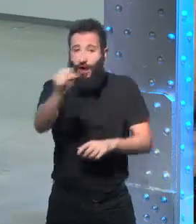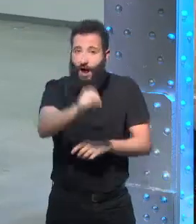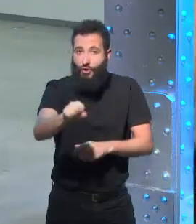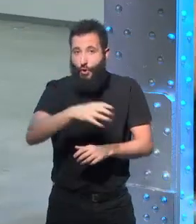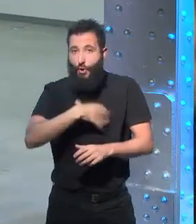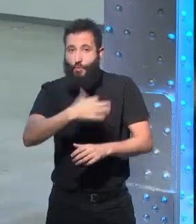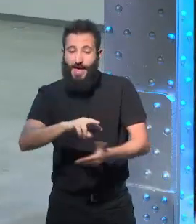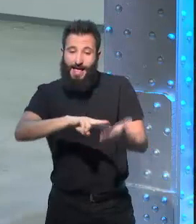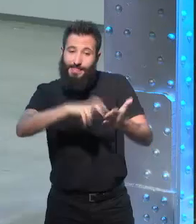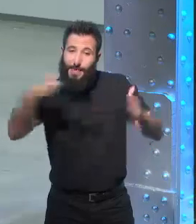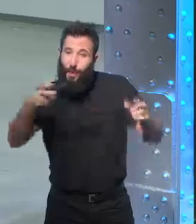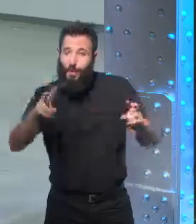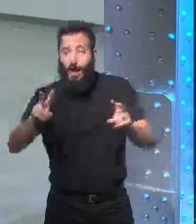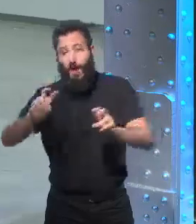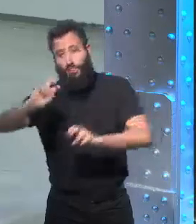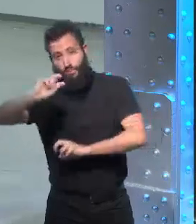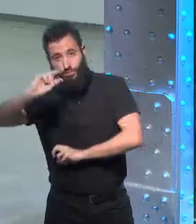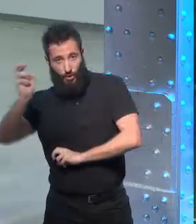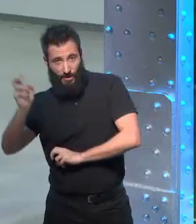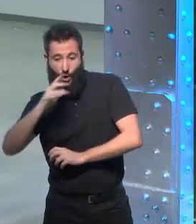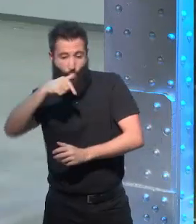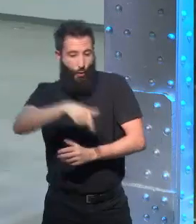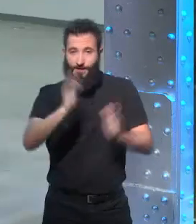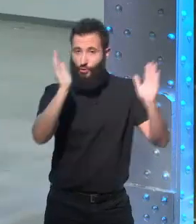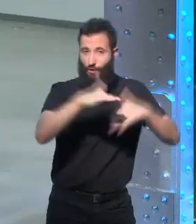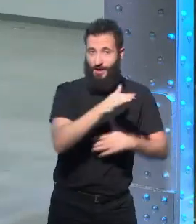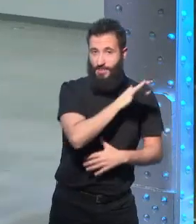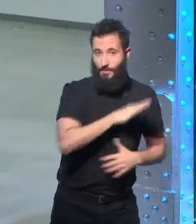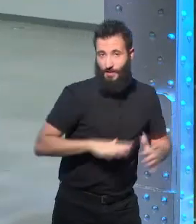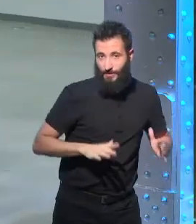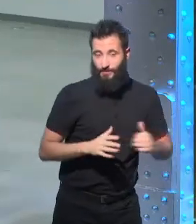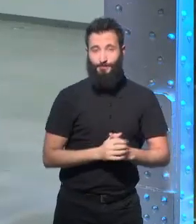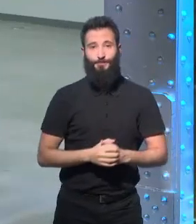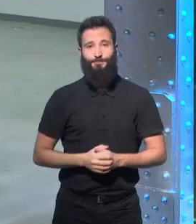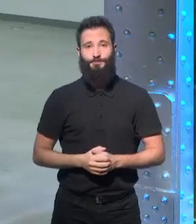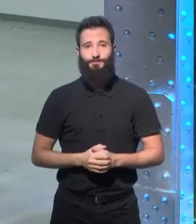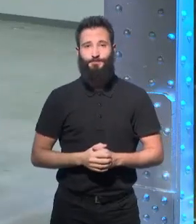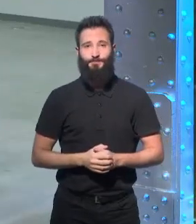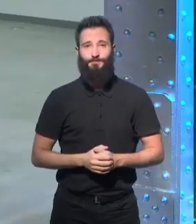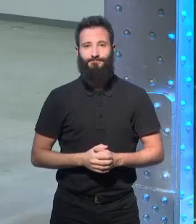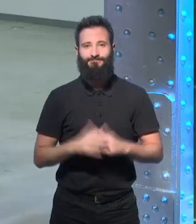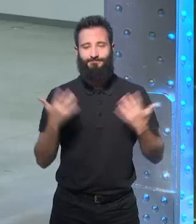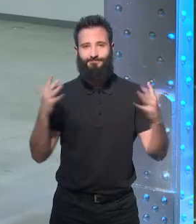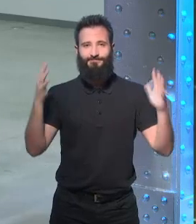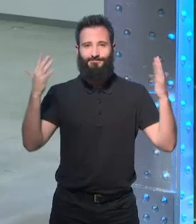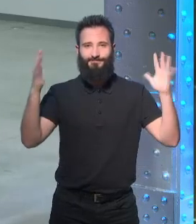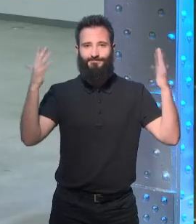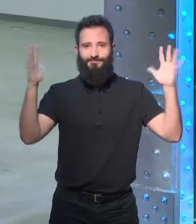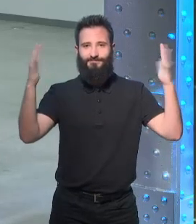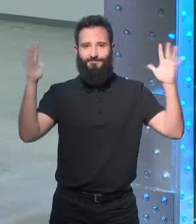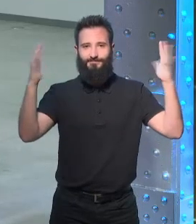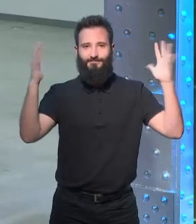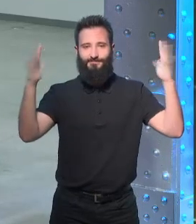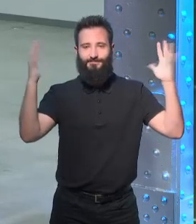estarán trabajando con una tecnología que quizá hoy no exista. Muchas gracias. Gracias.